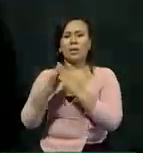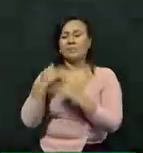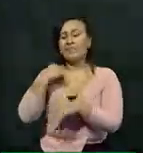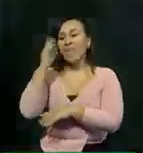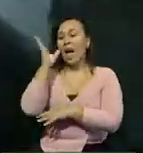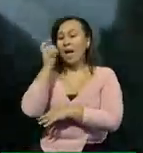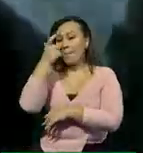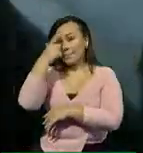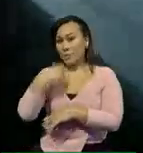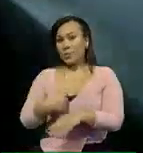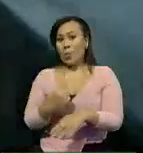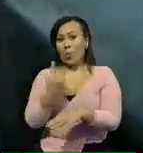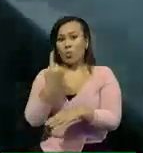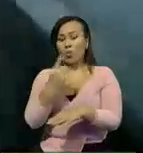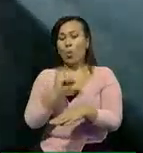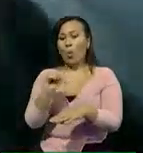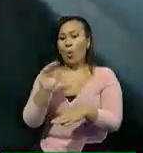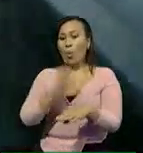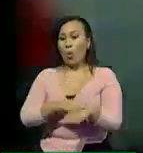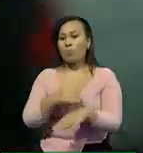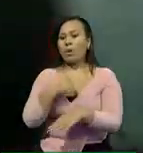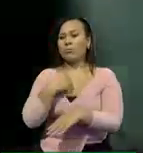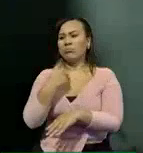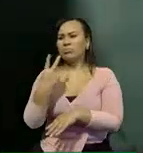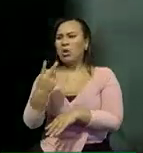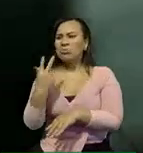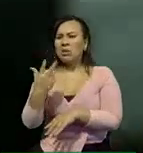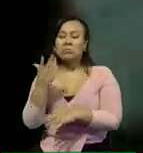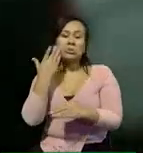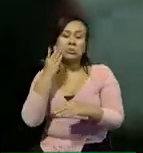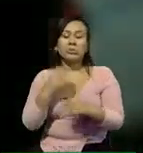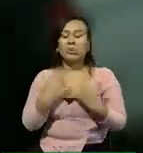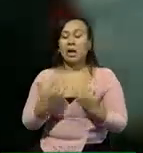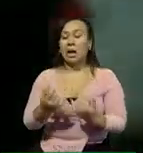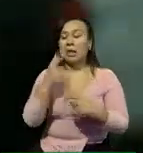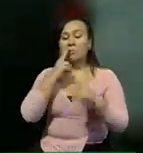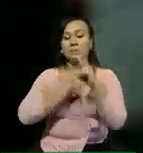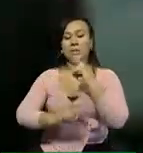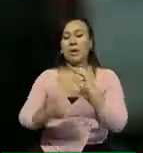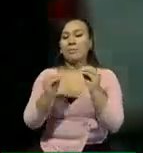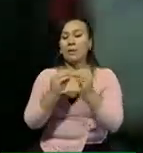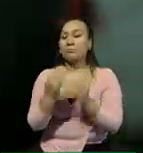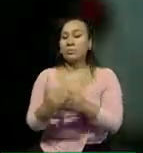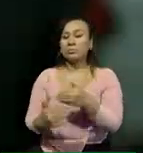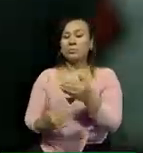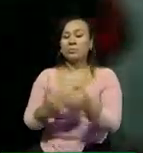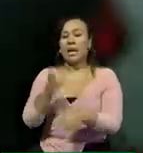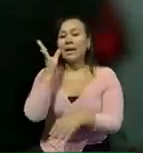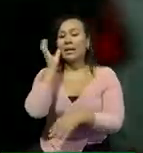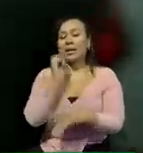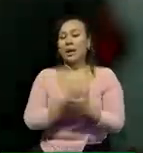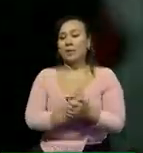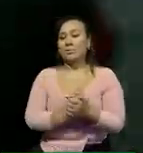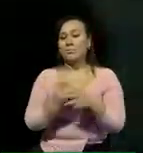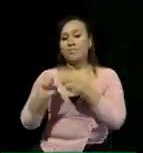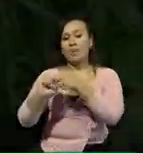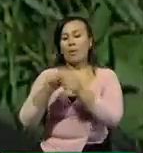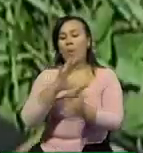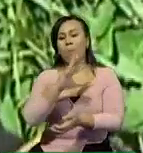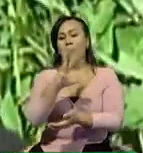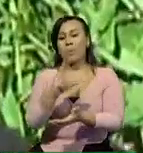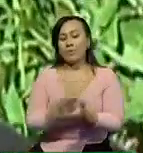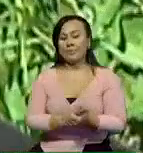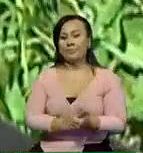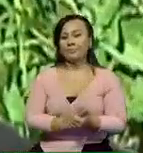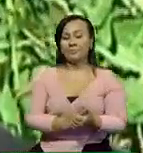él o los responsables deben ser conocidos del difunto. Las cosas estaban por todo lado. Aparentemente el móvil sería el robo. Está